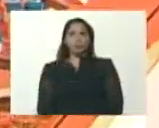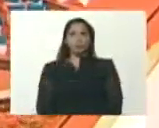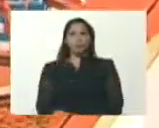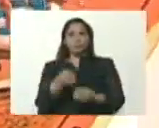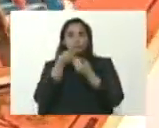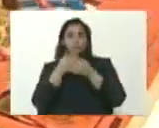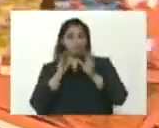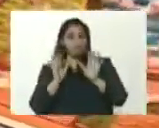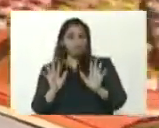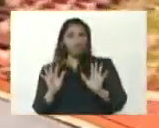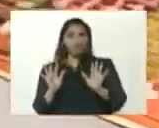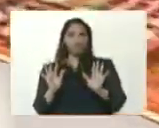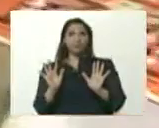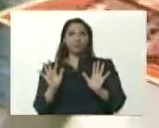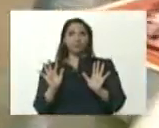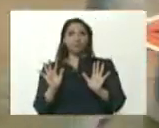Bueno,